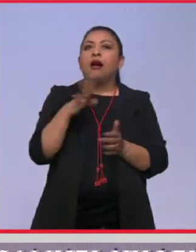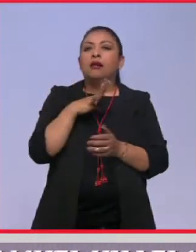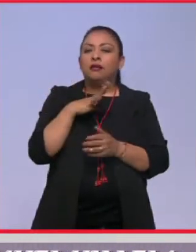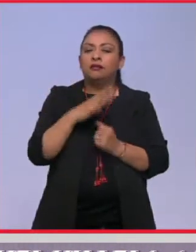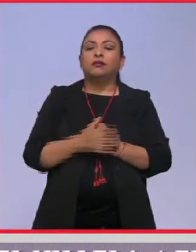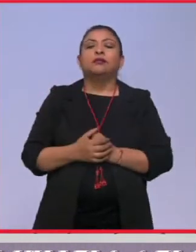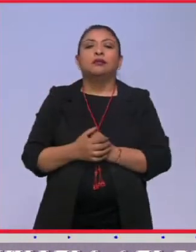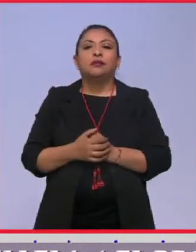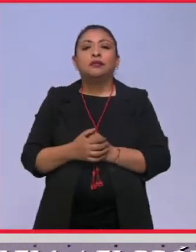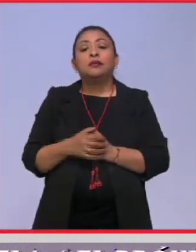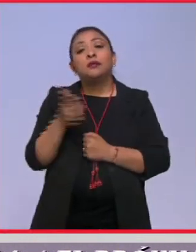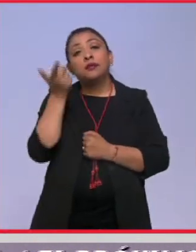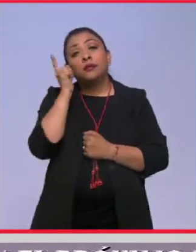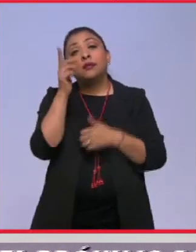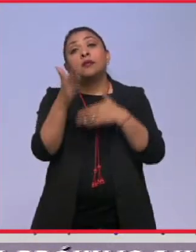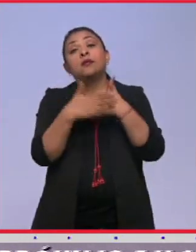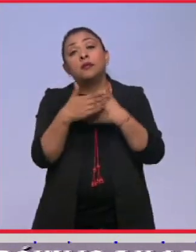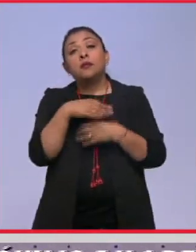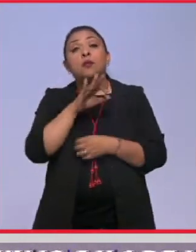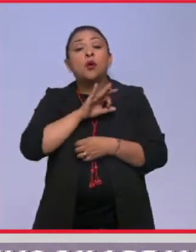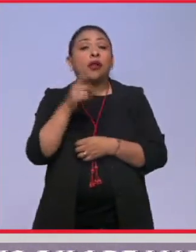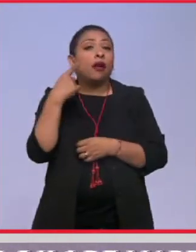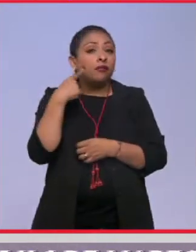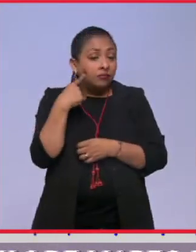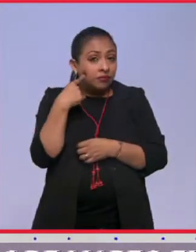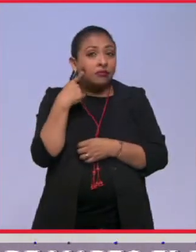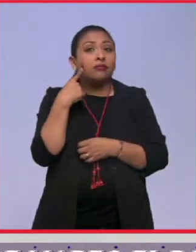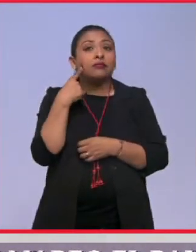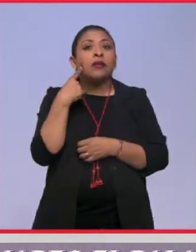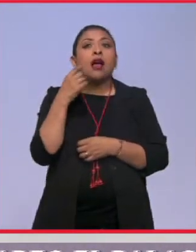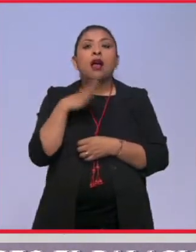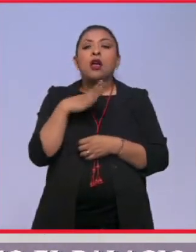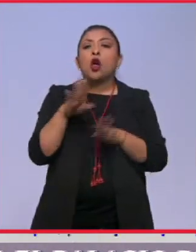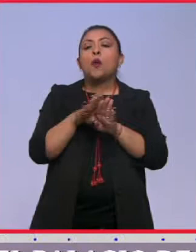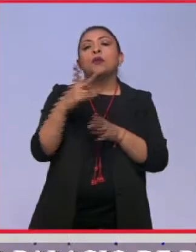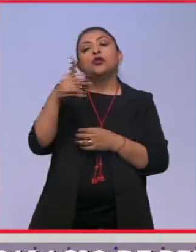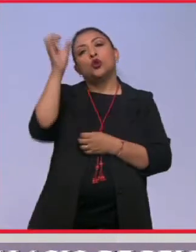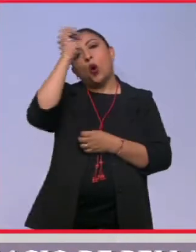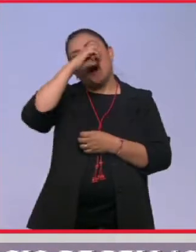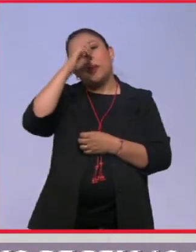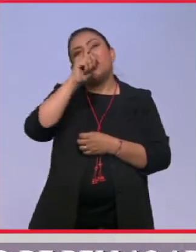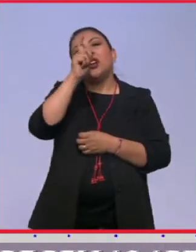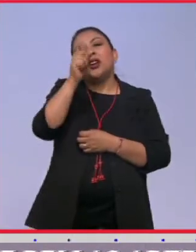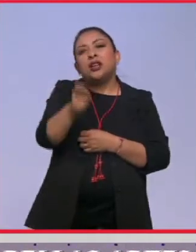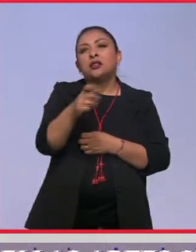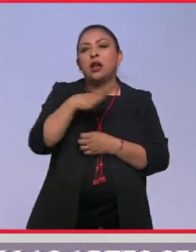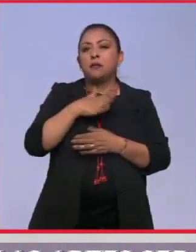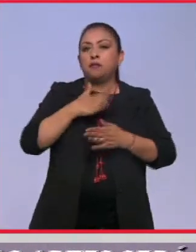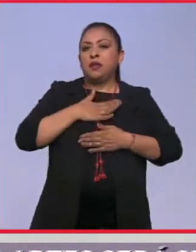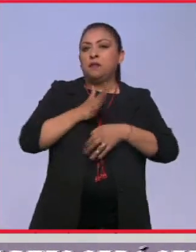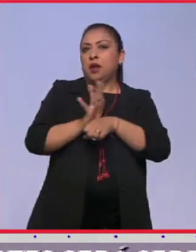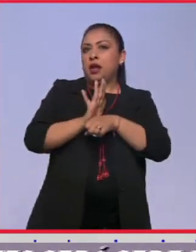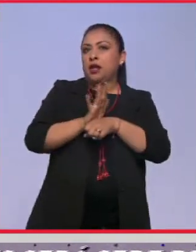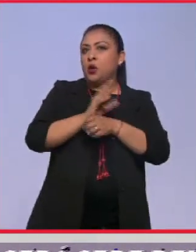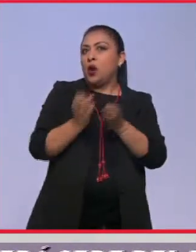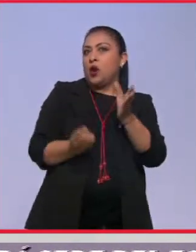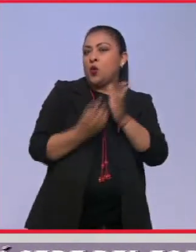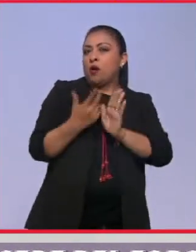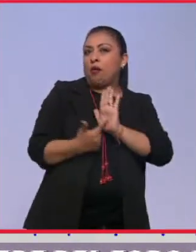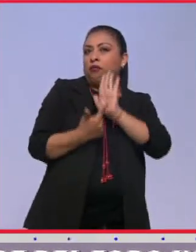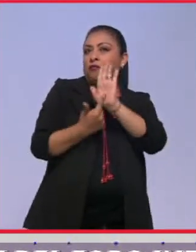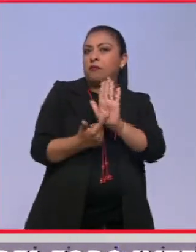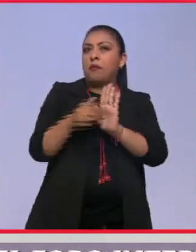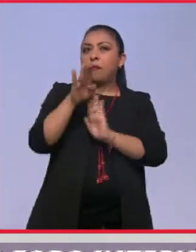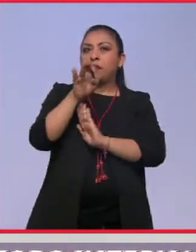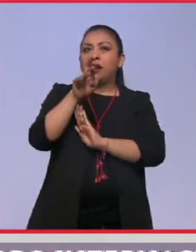decimos acá. Sí, esperemos que próximamente podamos escucharlos con estas impresiones de lo que resulta estrenar tu película en Berlín, que es uno de